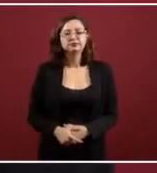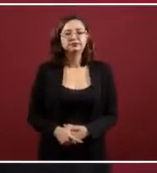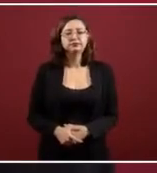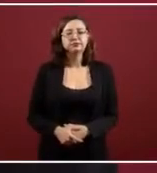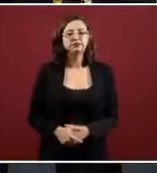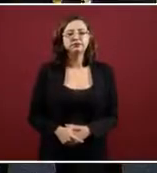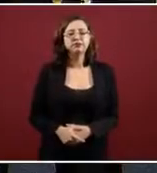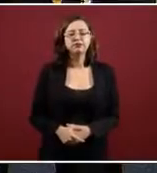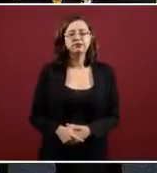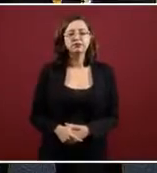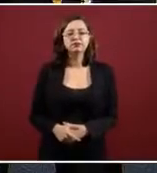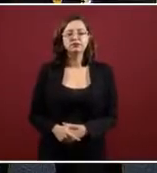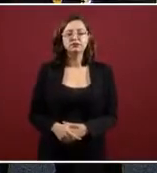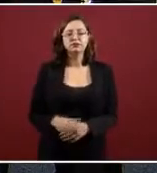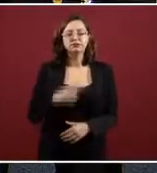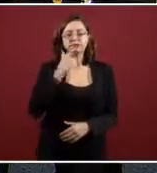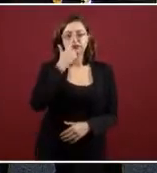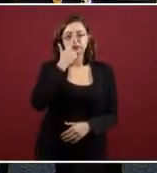Desde